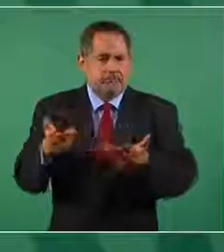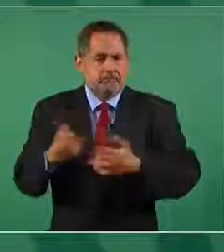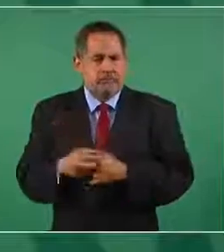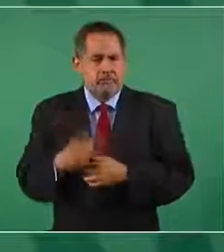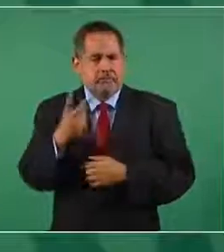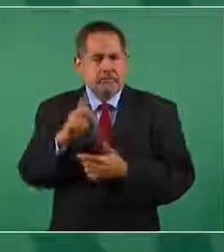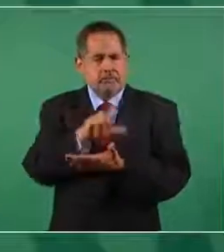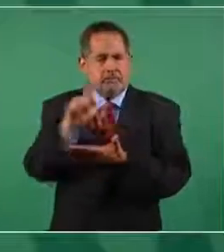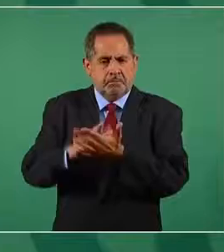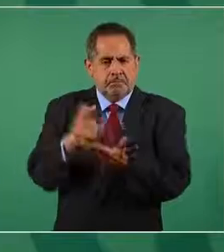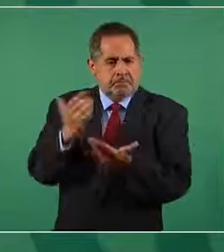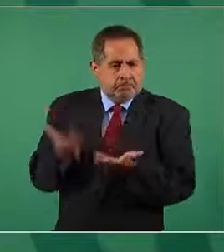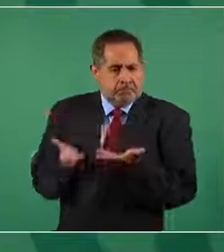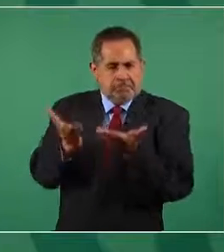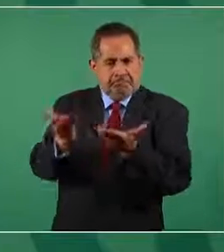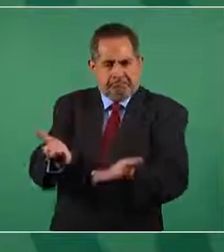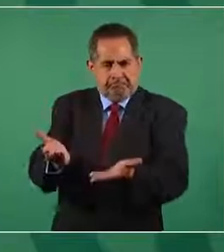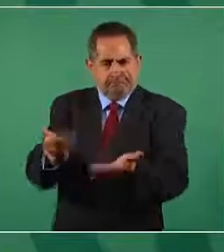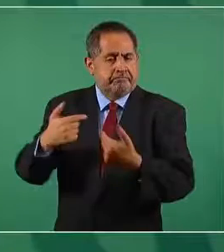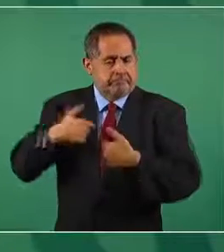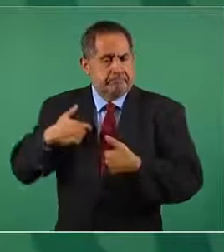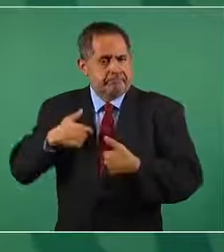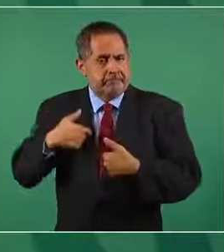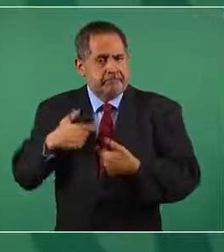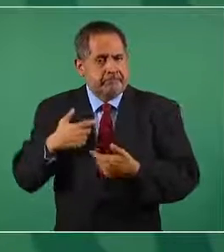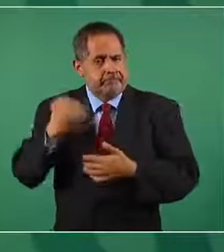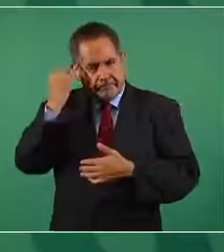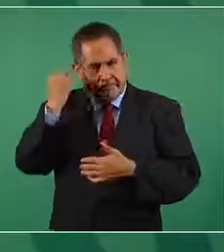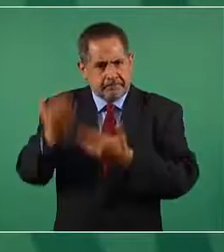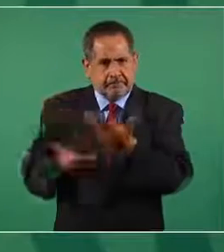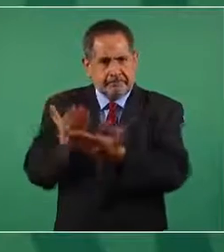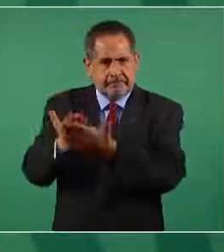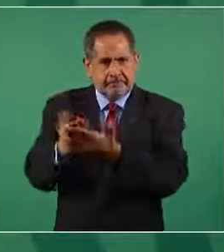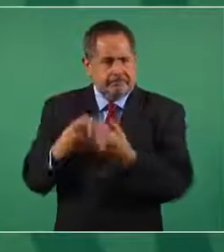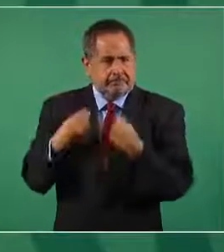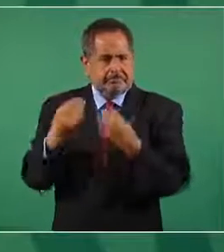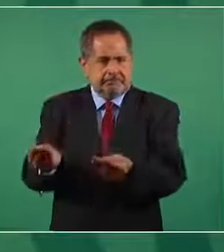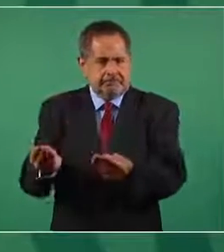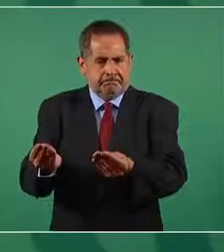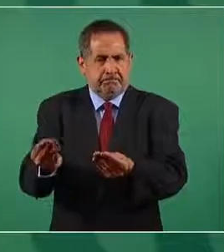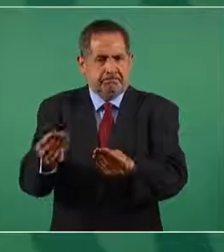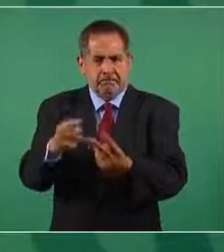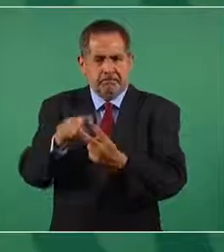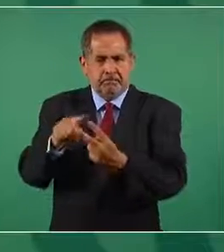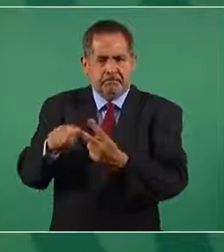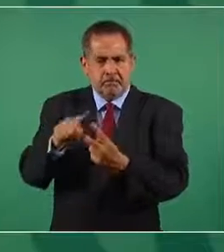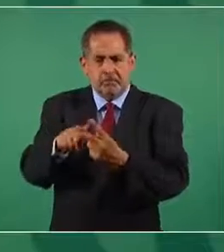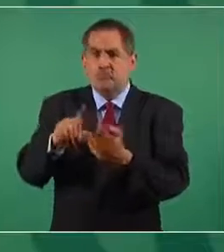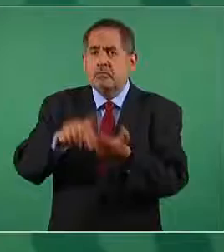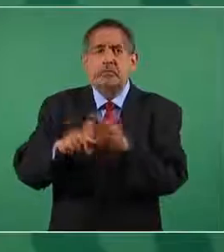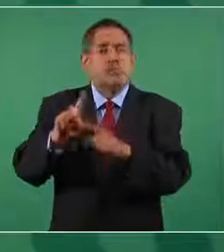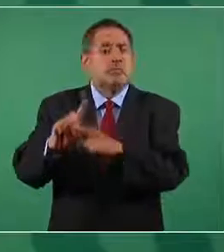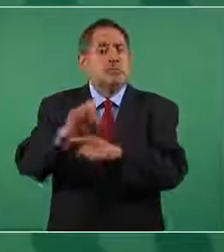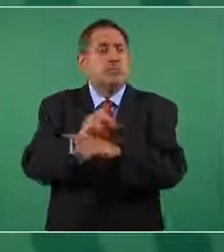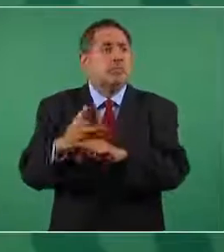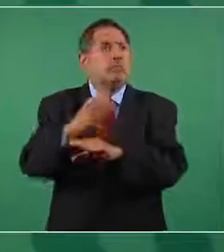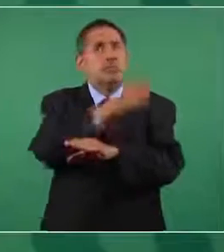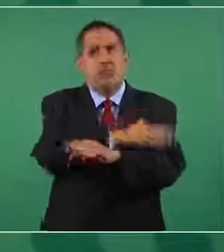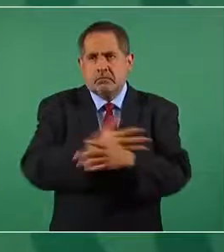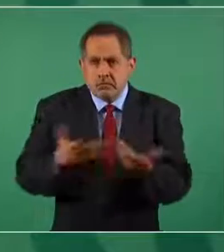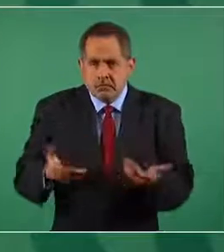las dos leyes que están ahí desde hace tiempo.